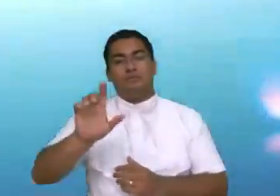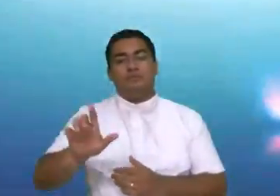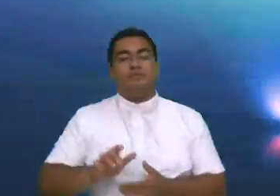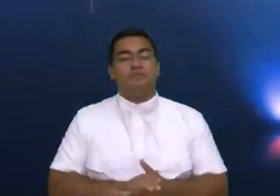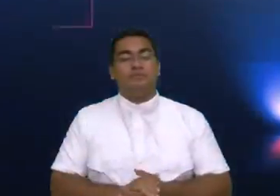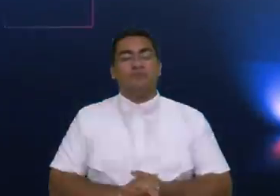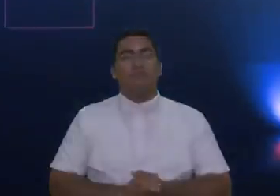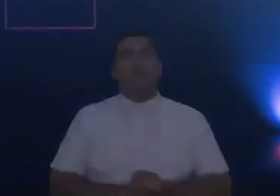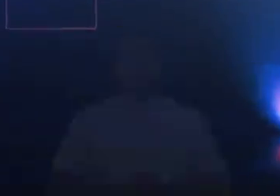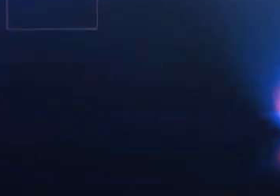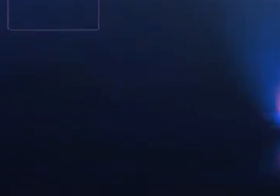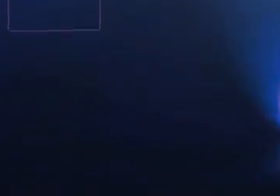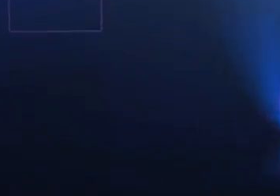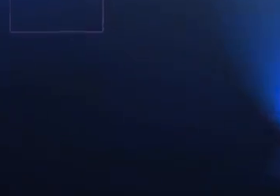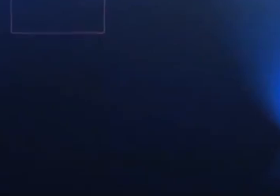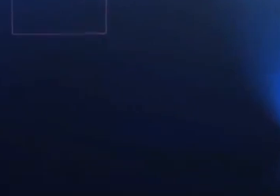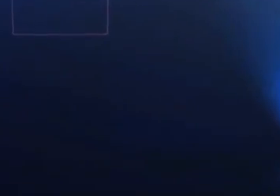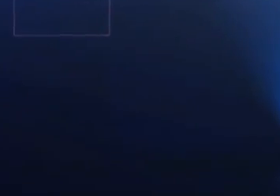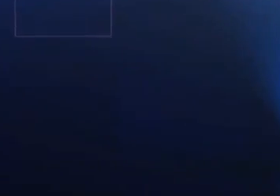Mena.